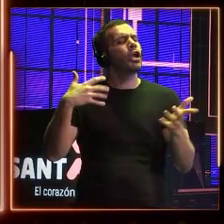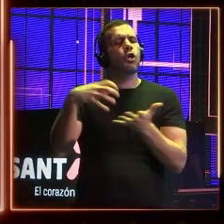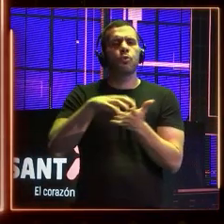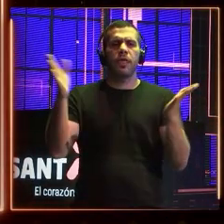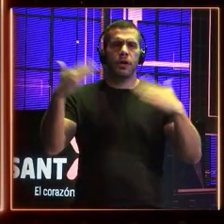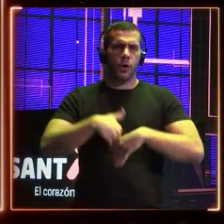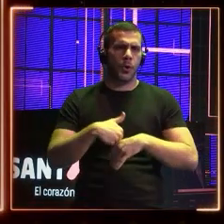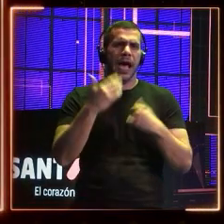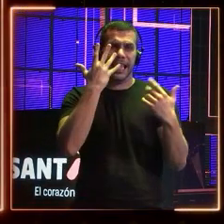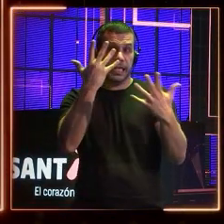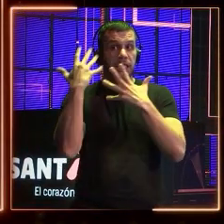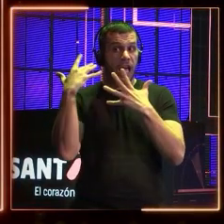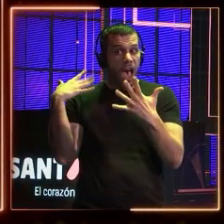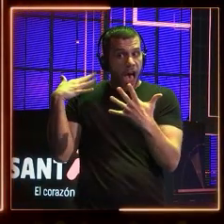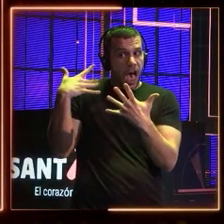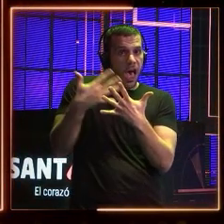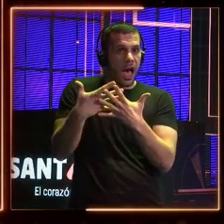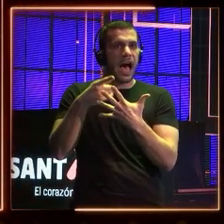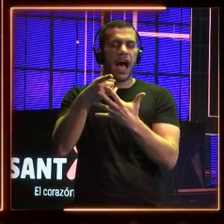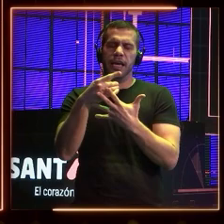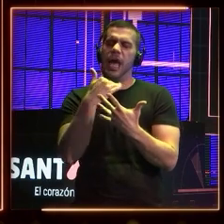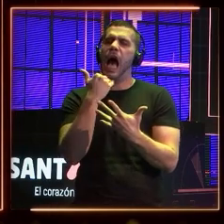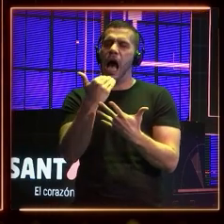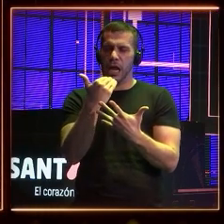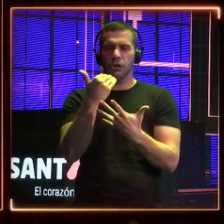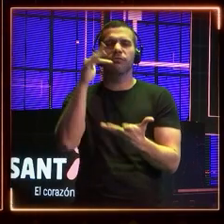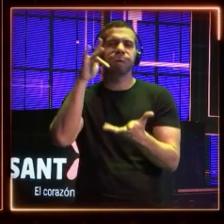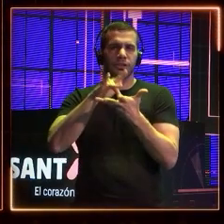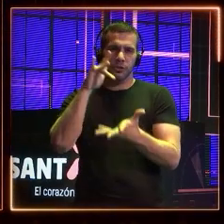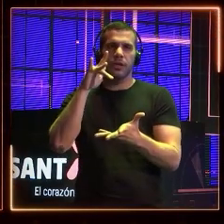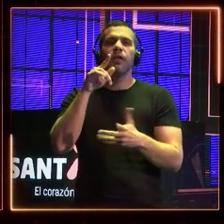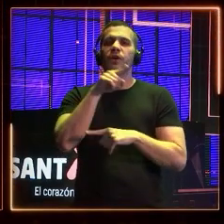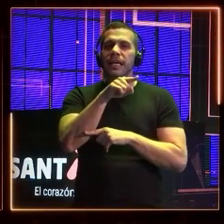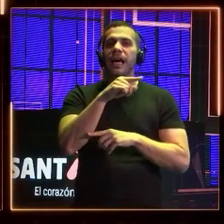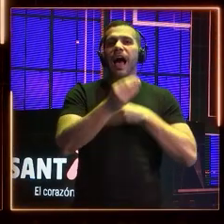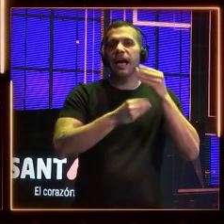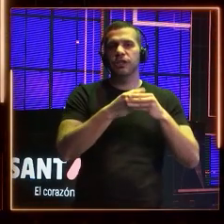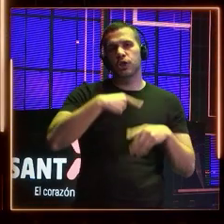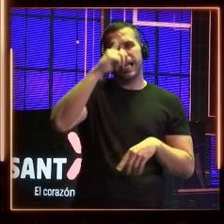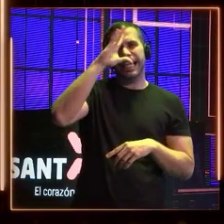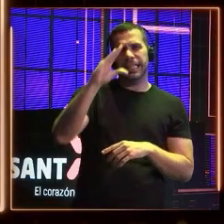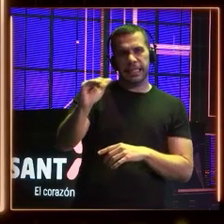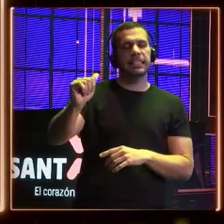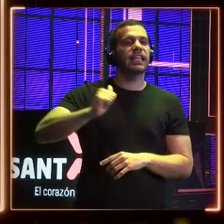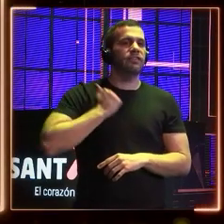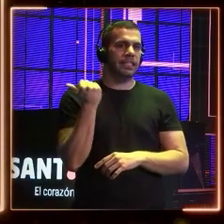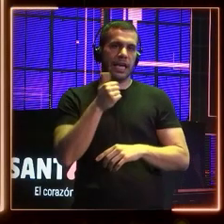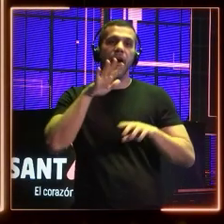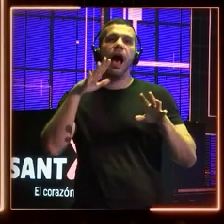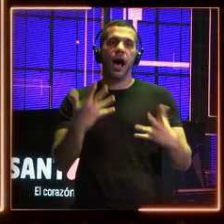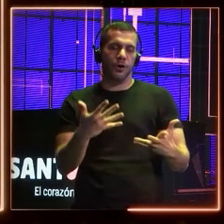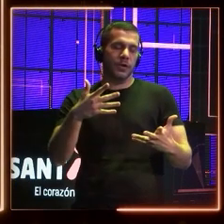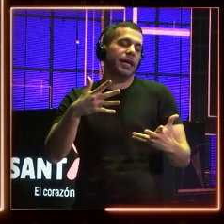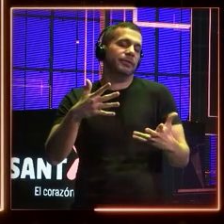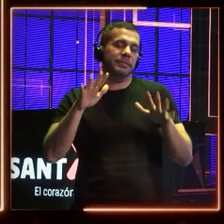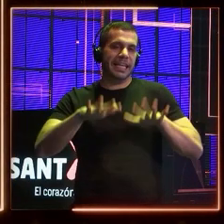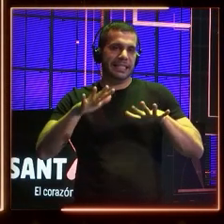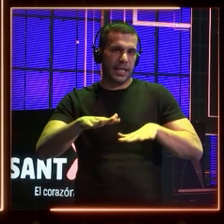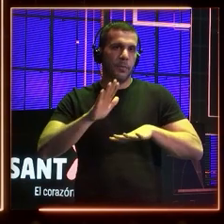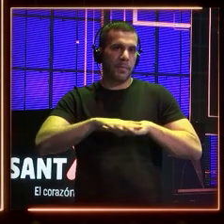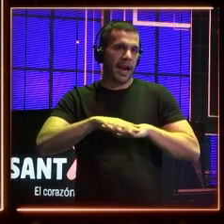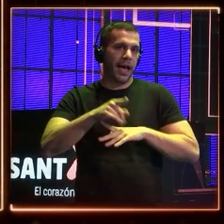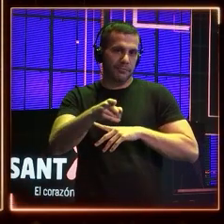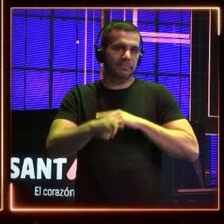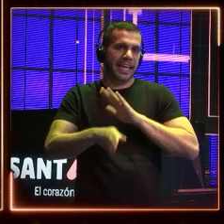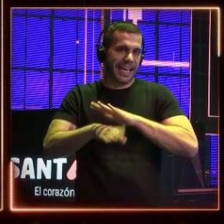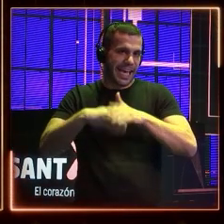última década se ha producido un fenómeno que ha hecho que la Inteligencia artificial esté aquí para ayudarnos a todos y para quedarse y tiene que ver